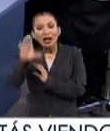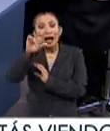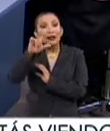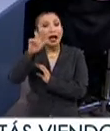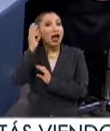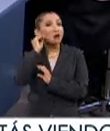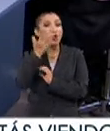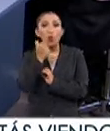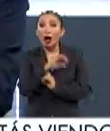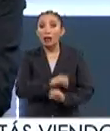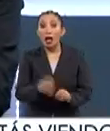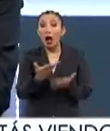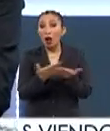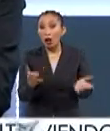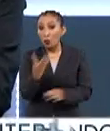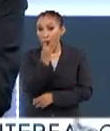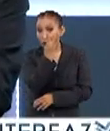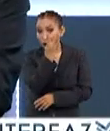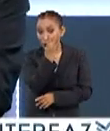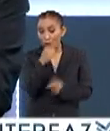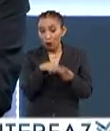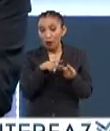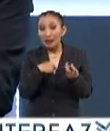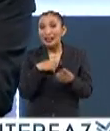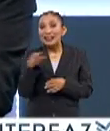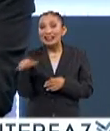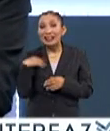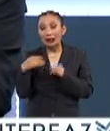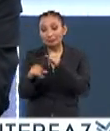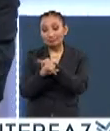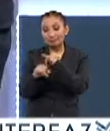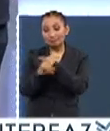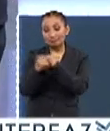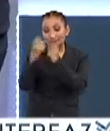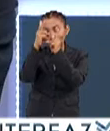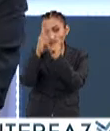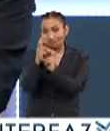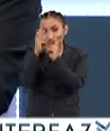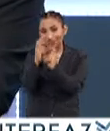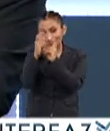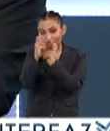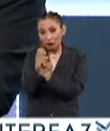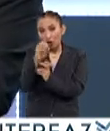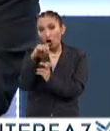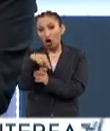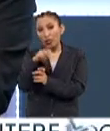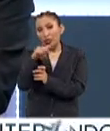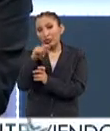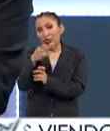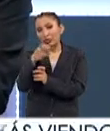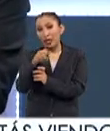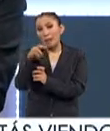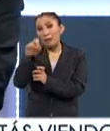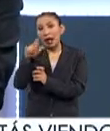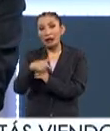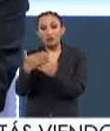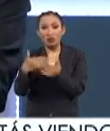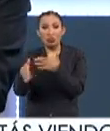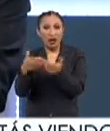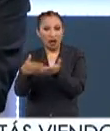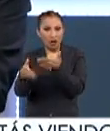no existían, vamos a tener 4, y las plataformas on demand, que como dirían los chavos, es lo de